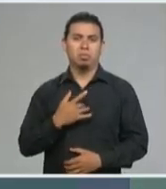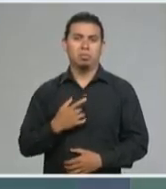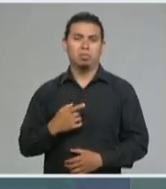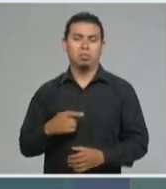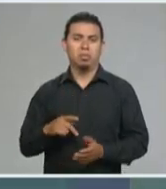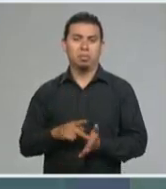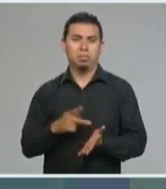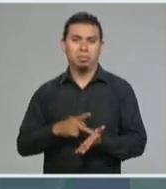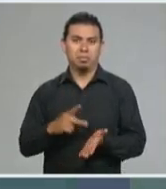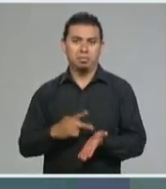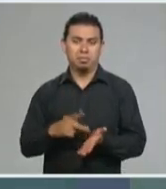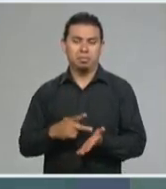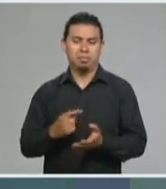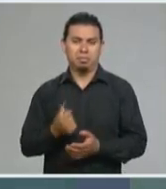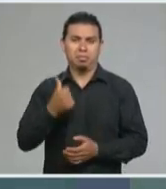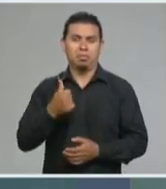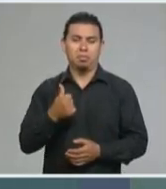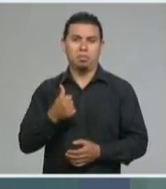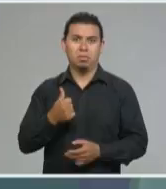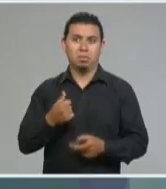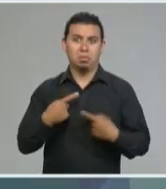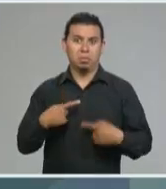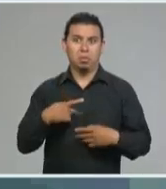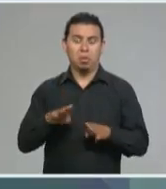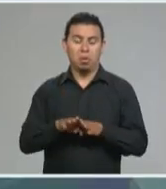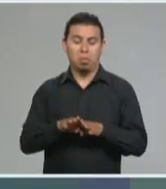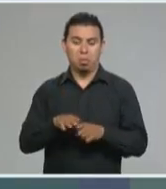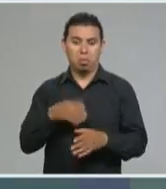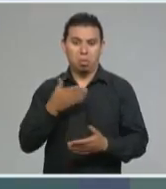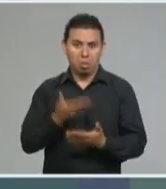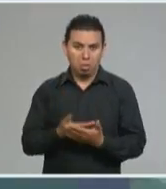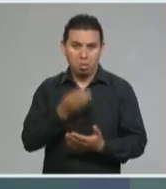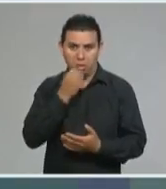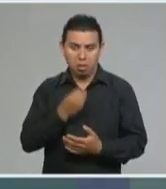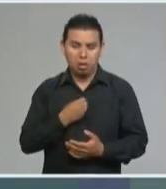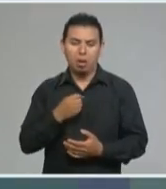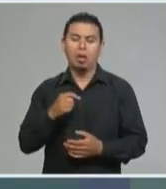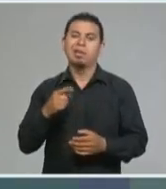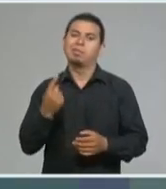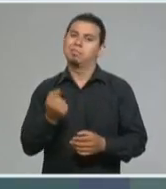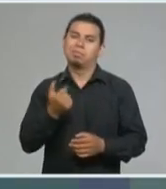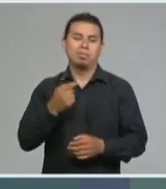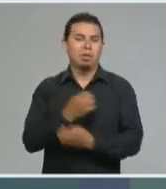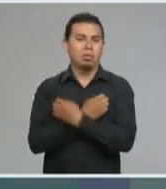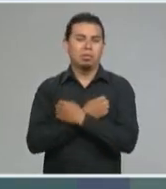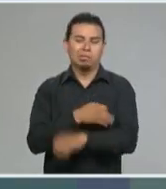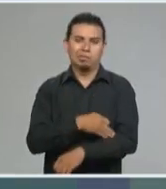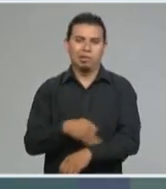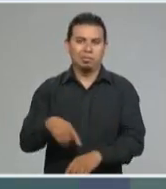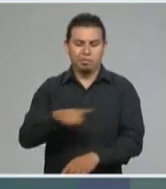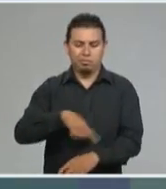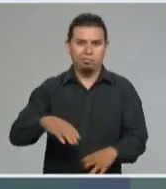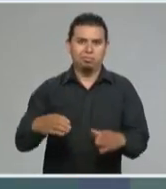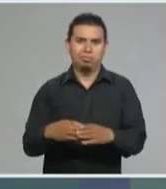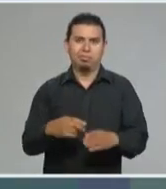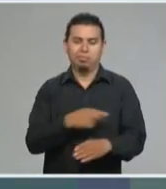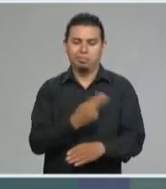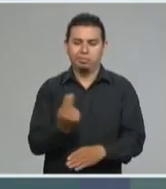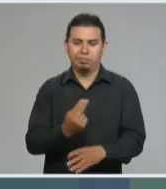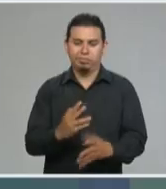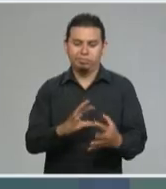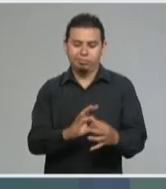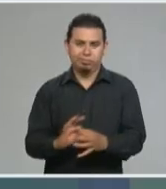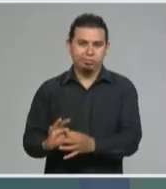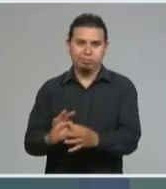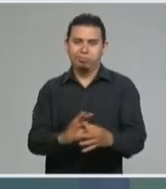dejan que un joven caiga en las redes delictivas precisamente son los valores, es la familia. la educación, esos vínculos que se crean